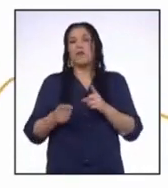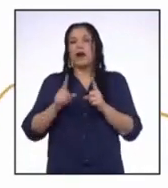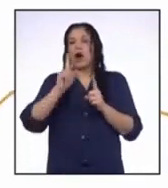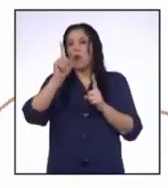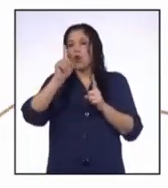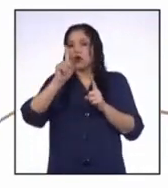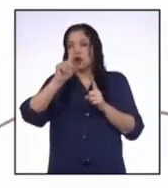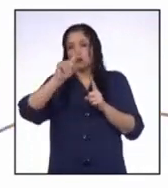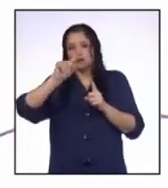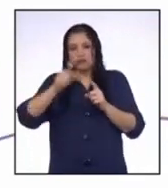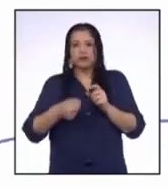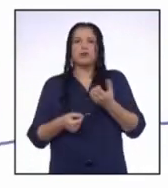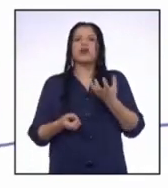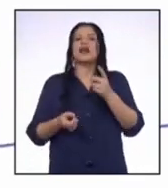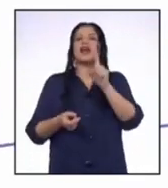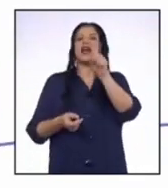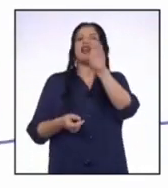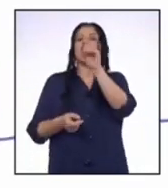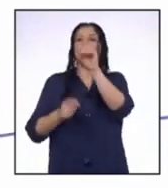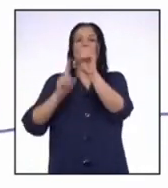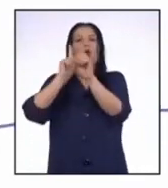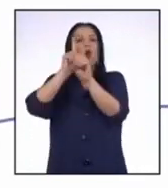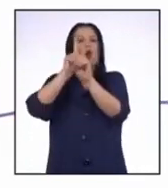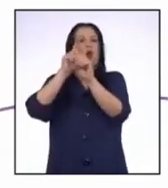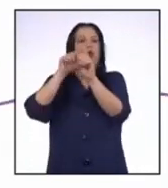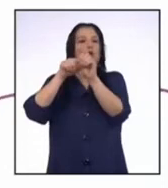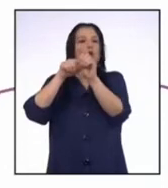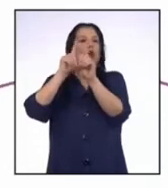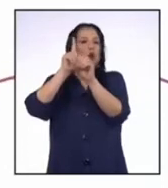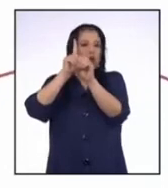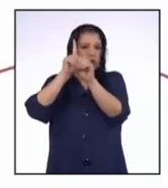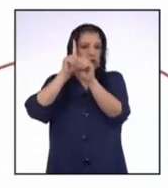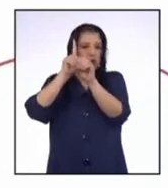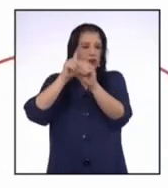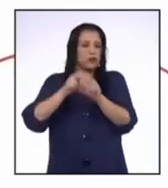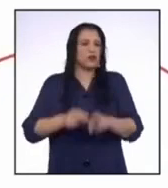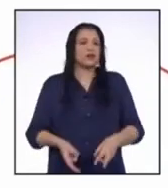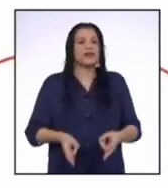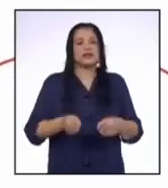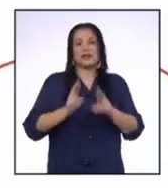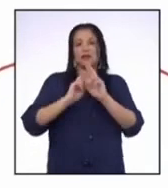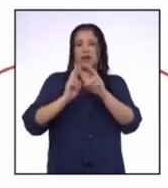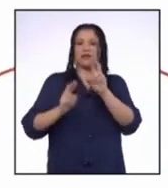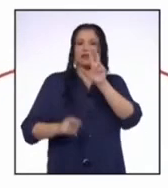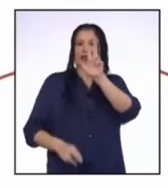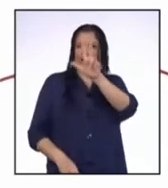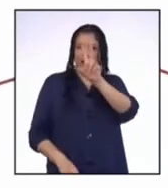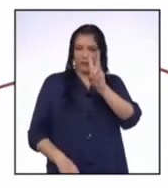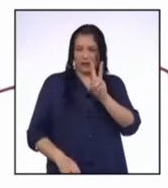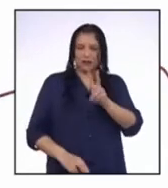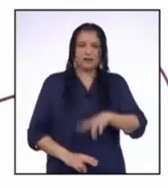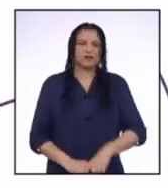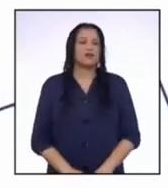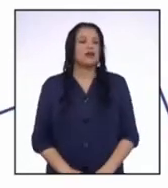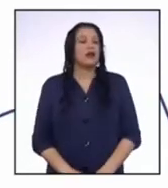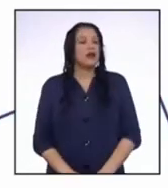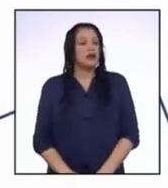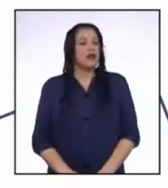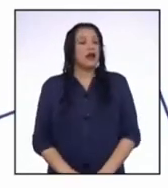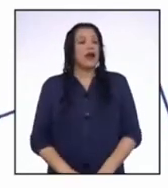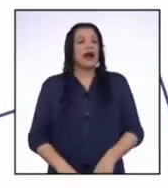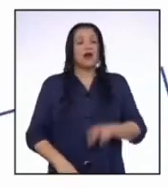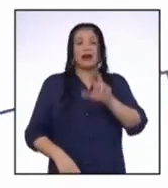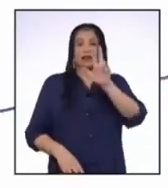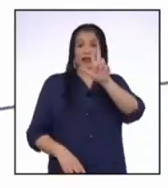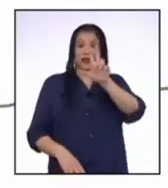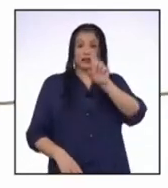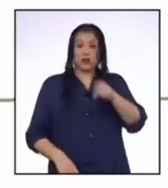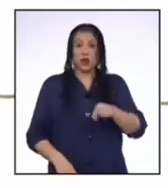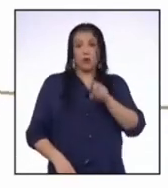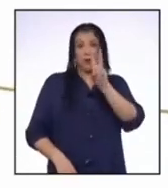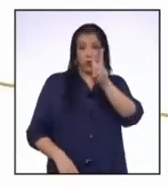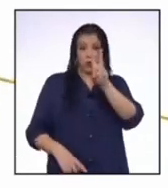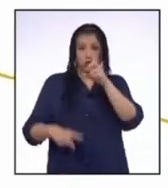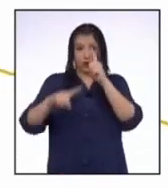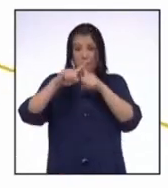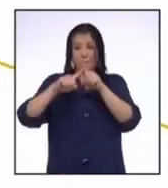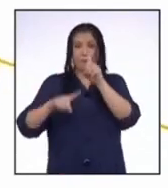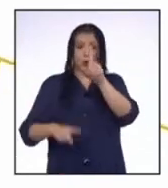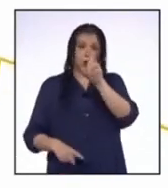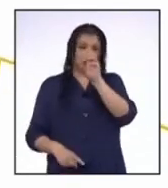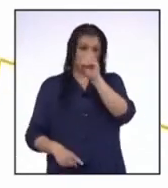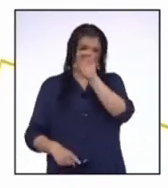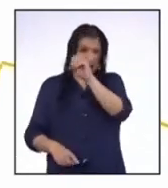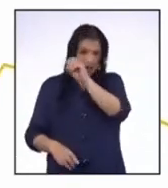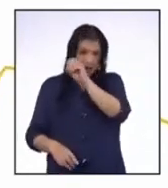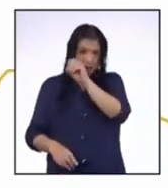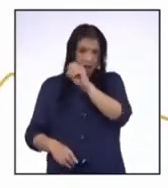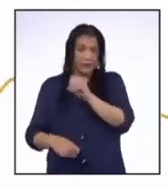espacio, porque el 10 tiene un solo cero. El resultado es 32. Al multiplicar 3 enteros 2 décimos por 100,